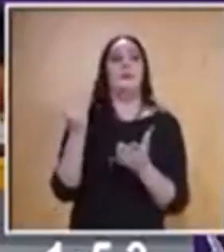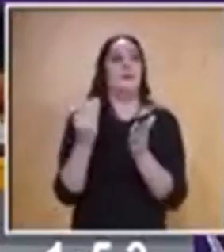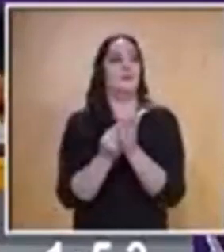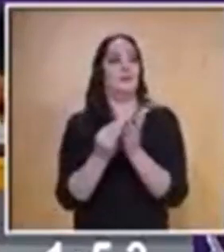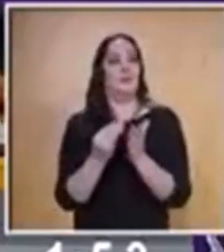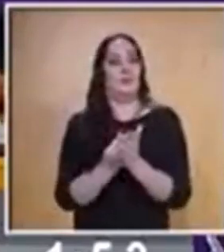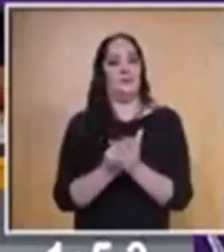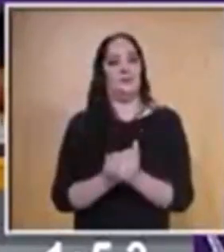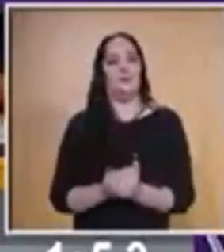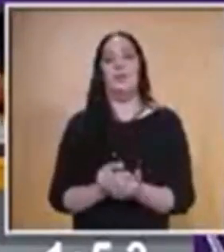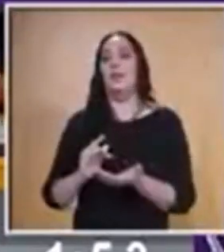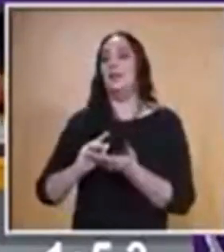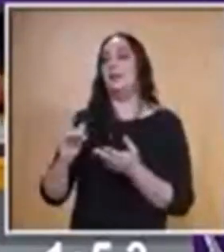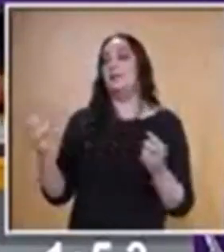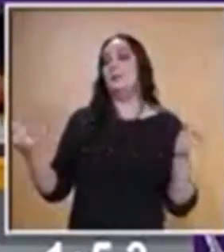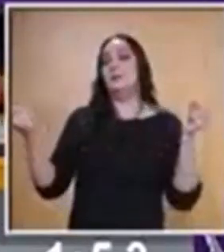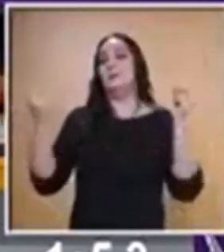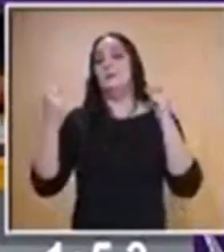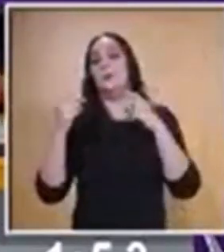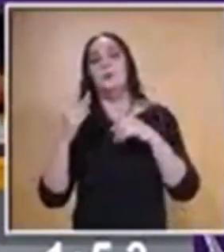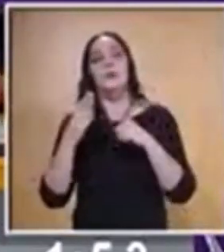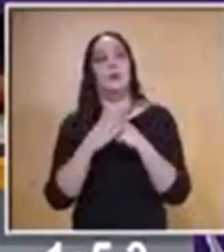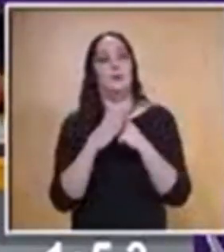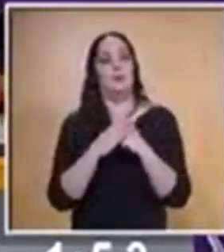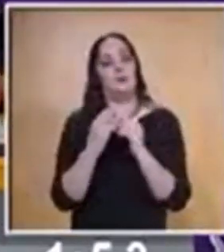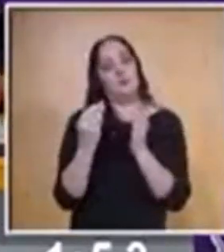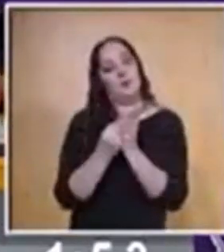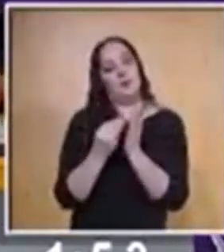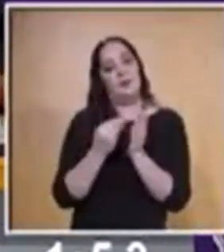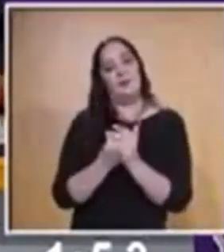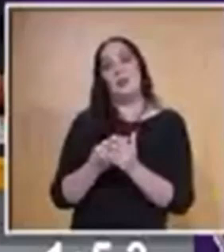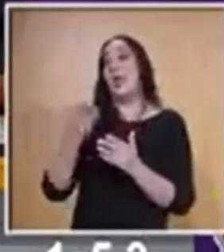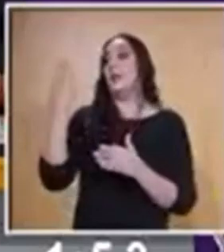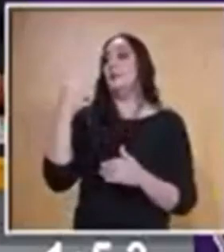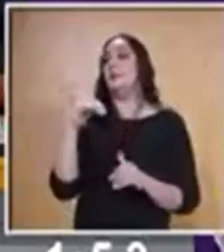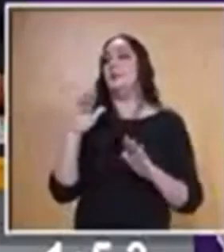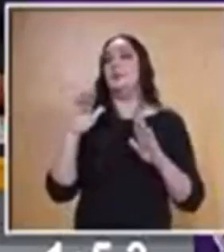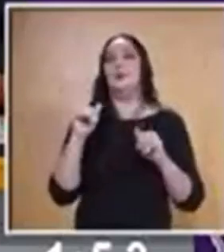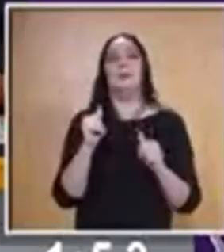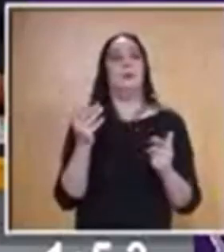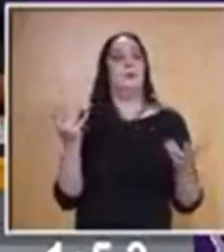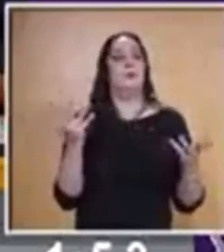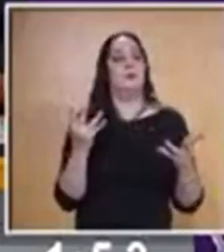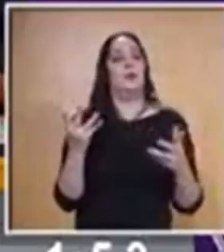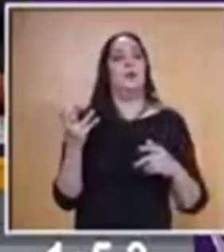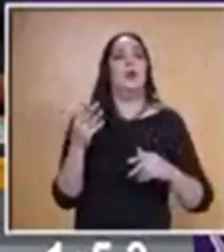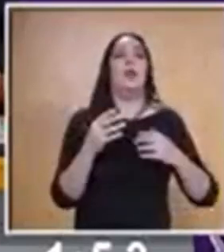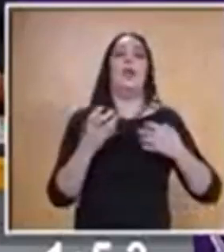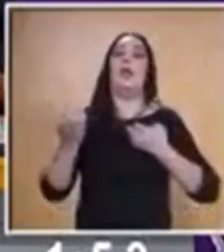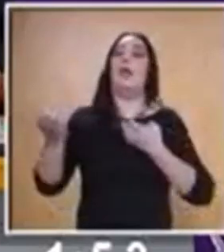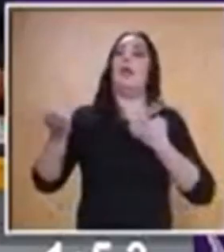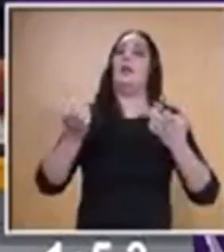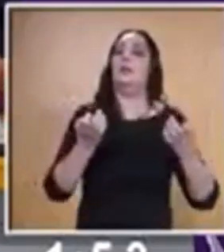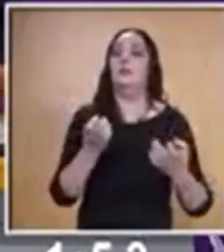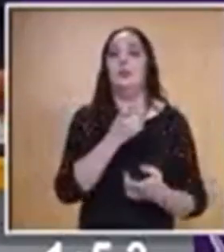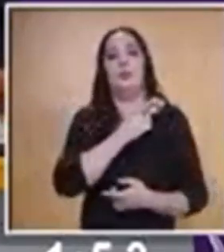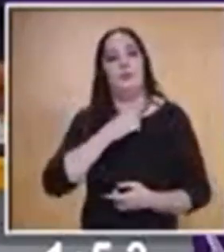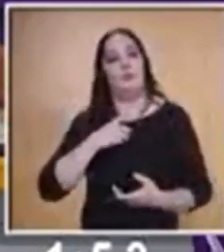Muchas gracias, pues nos veremos en la siguiente emisión. Antes de despedirnos, vamos a realizar una pausa activa. Hay que activarnos en